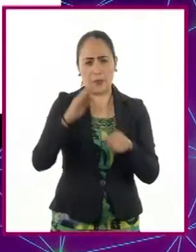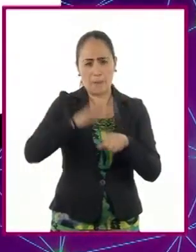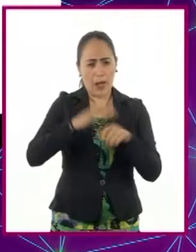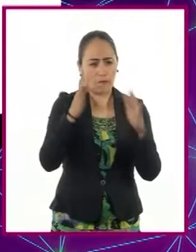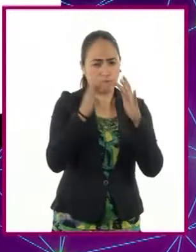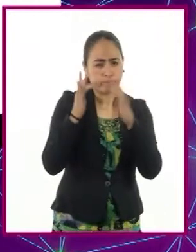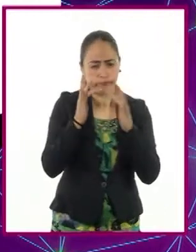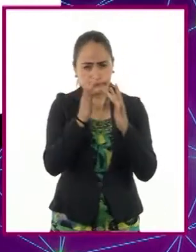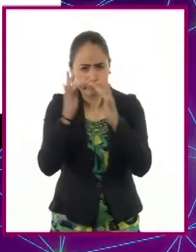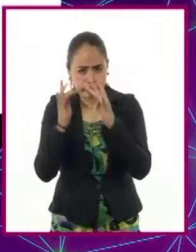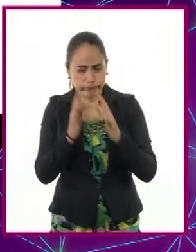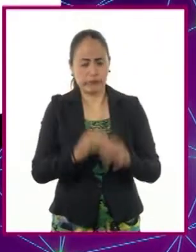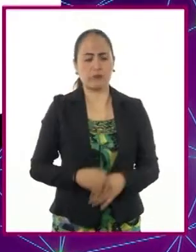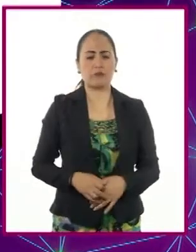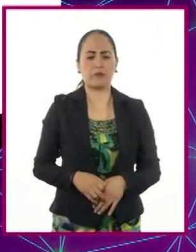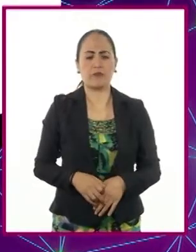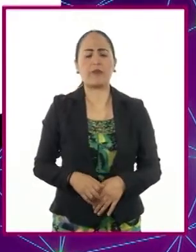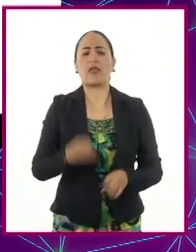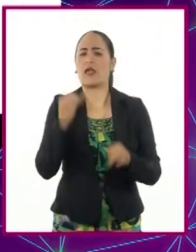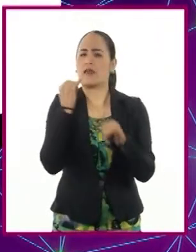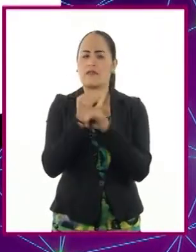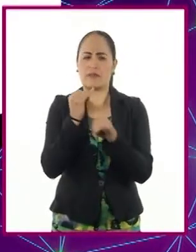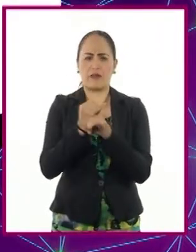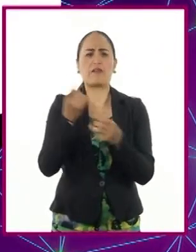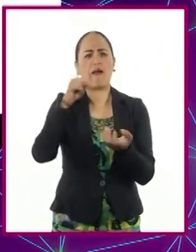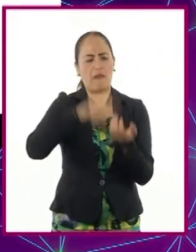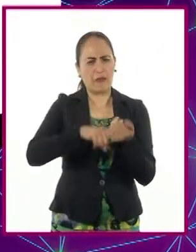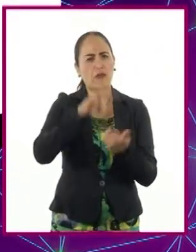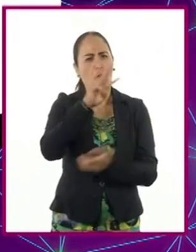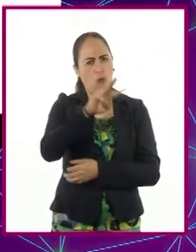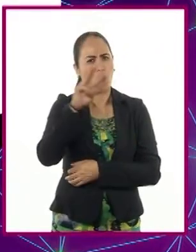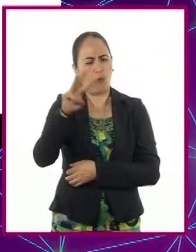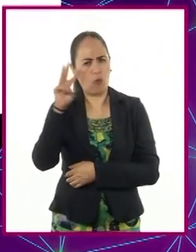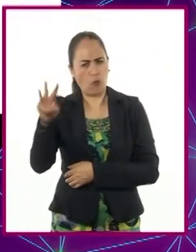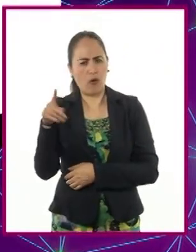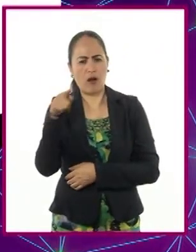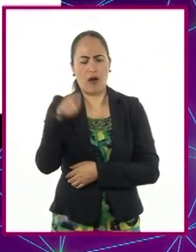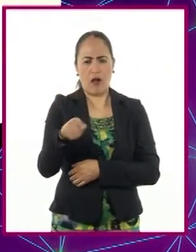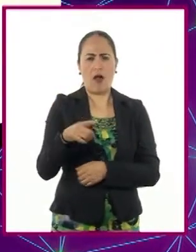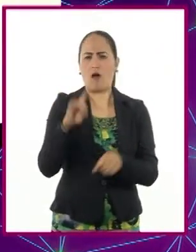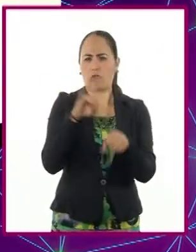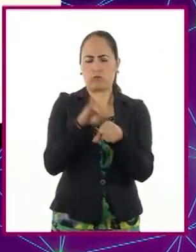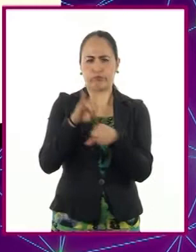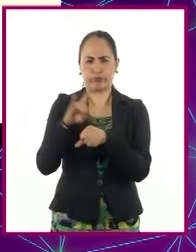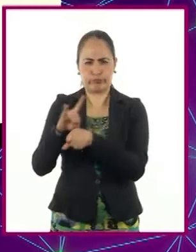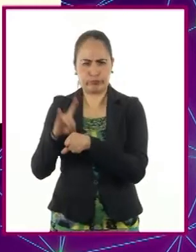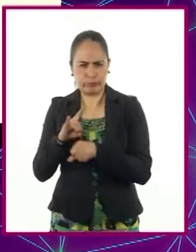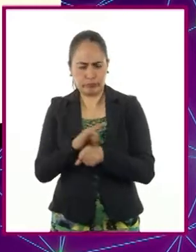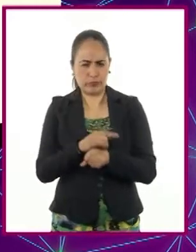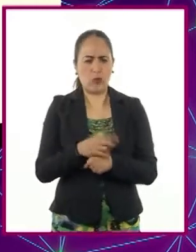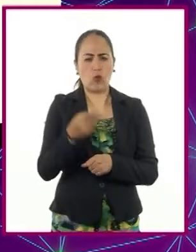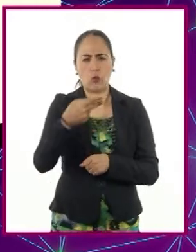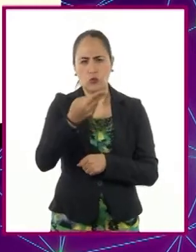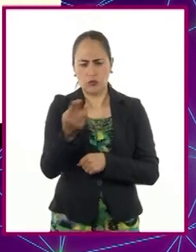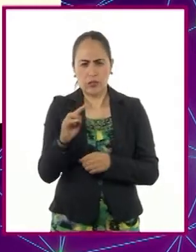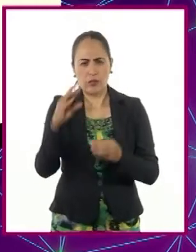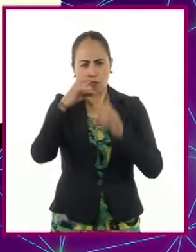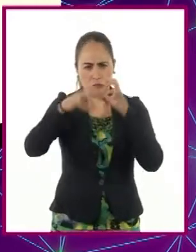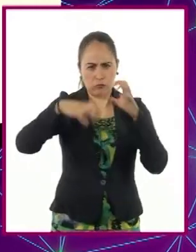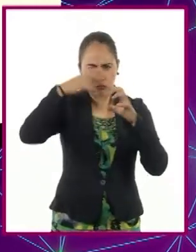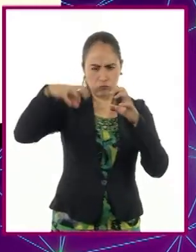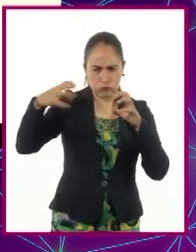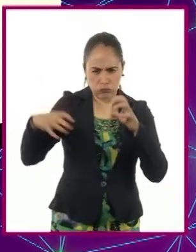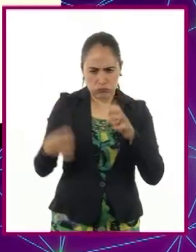En Internet pueden encontrar una variedad de páginas web que ofrecen simuladores virtuales con los que pueden construir átomos, realizar